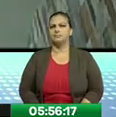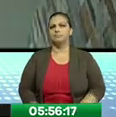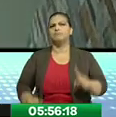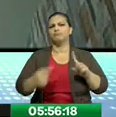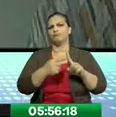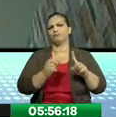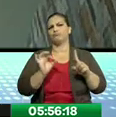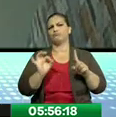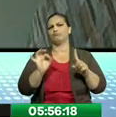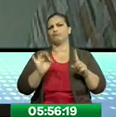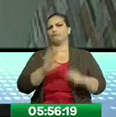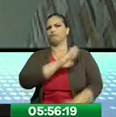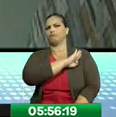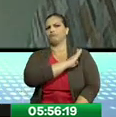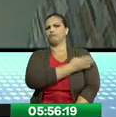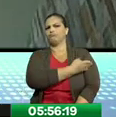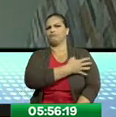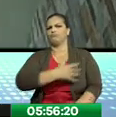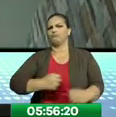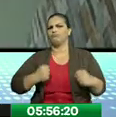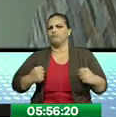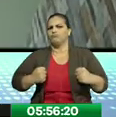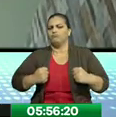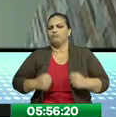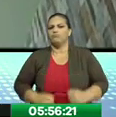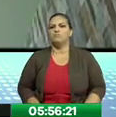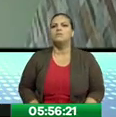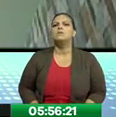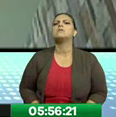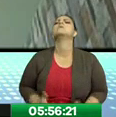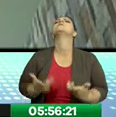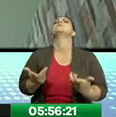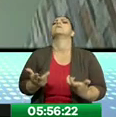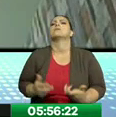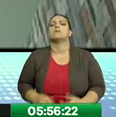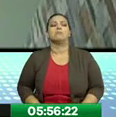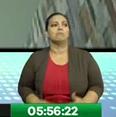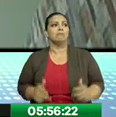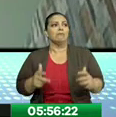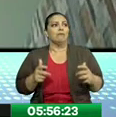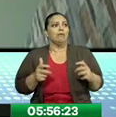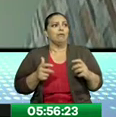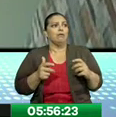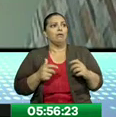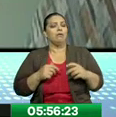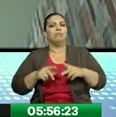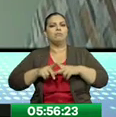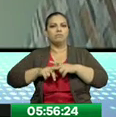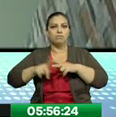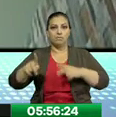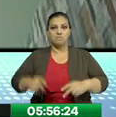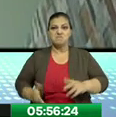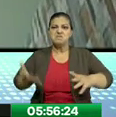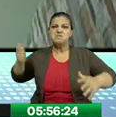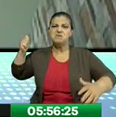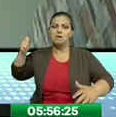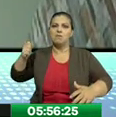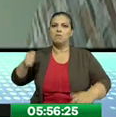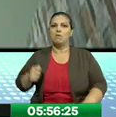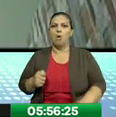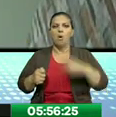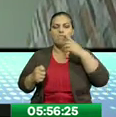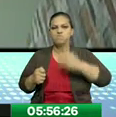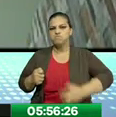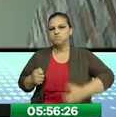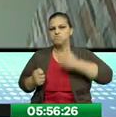cada barrio, los ladrones pensarían dos veces. Y menos mal que huyó, porque si el señor lo cogía, no le iba a dar